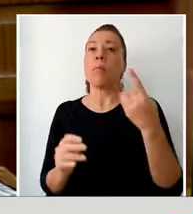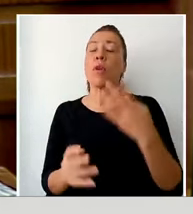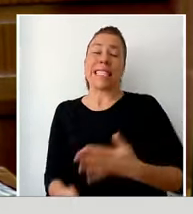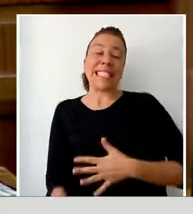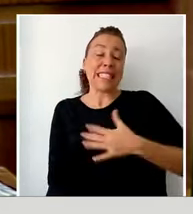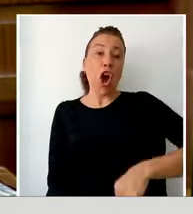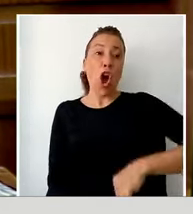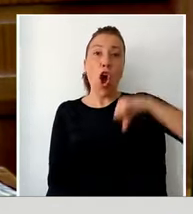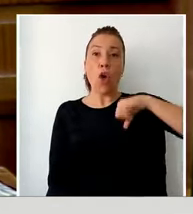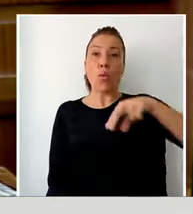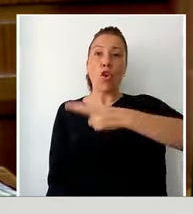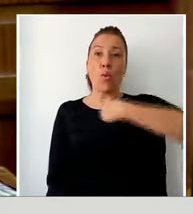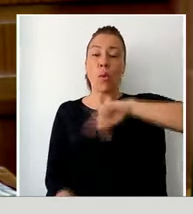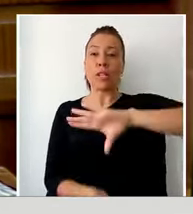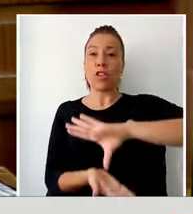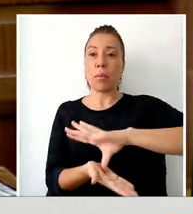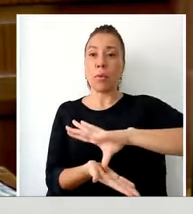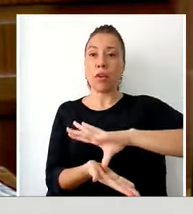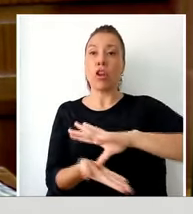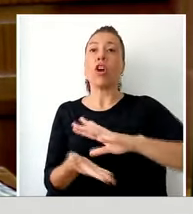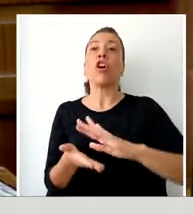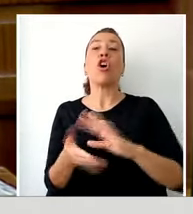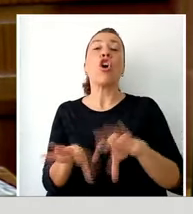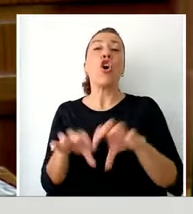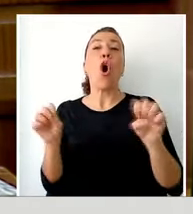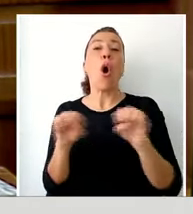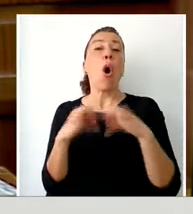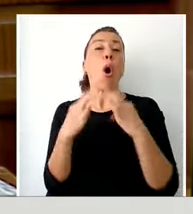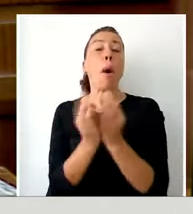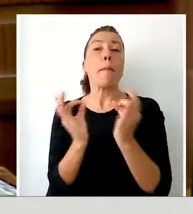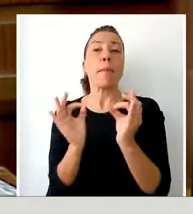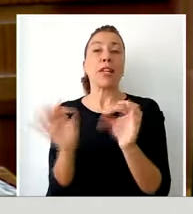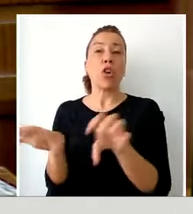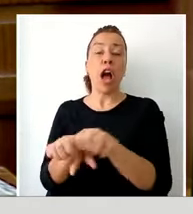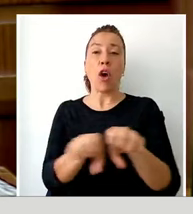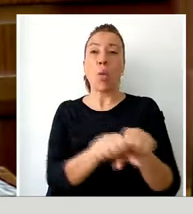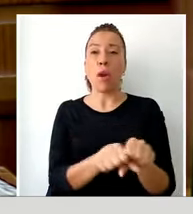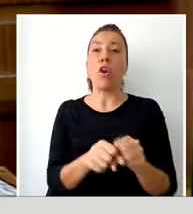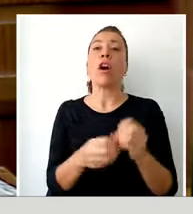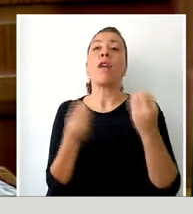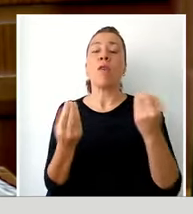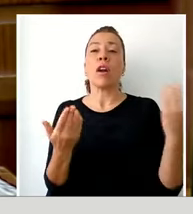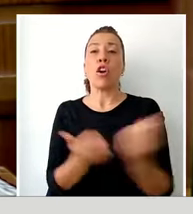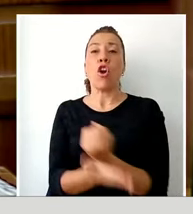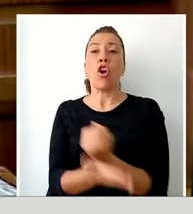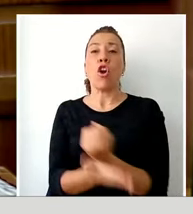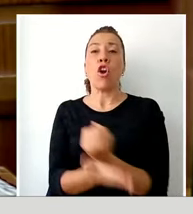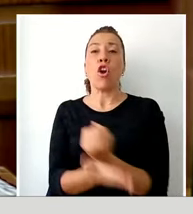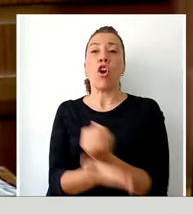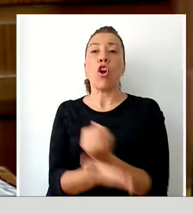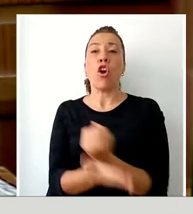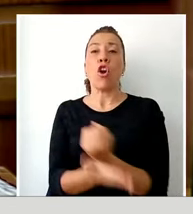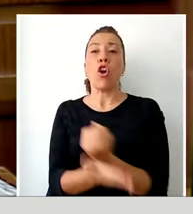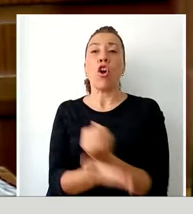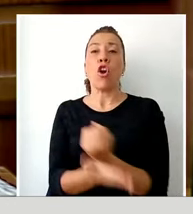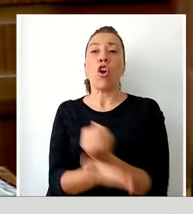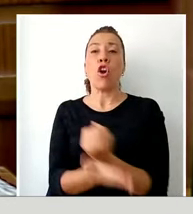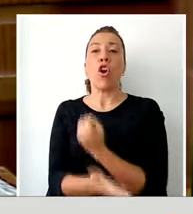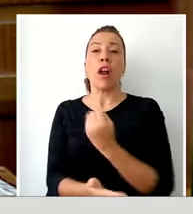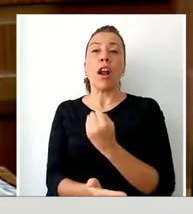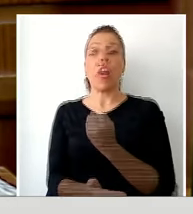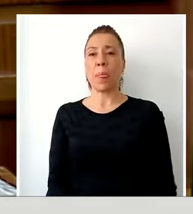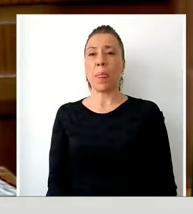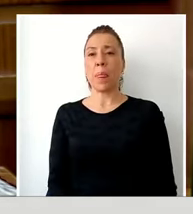y de transversalidad absoluto que esto resulte no no eso no me cabe ninguna duda que así será también el esfuerzo que ha puesto la comisión de